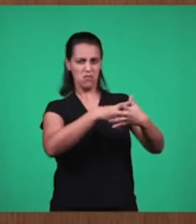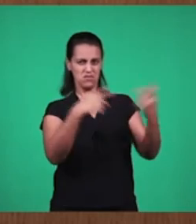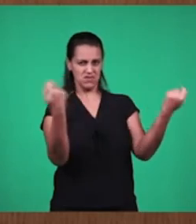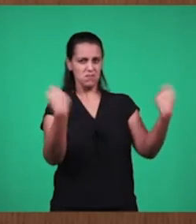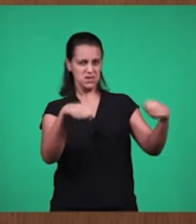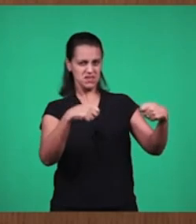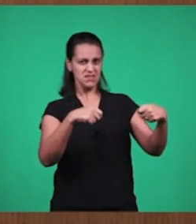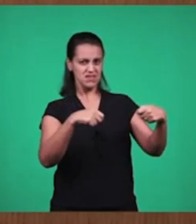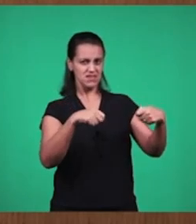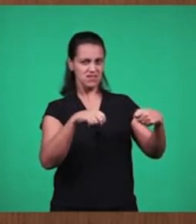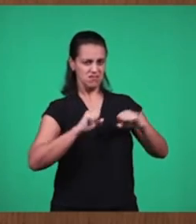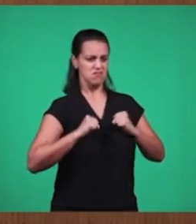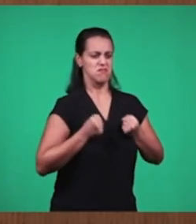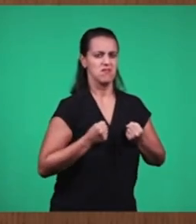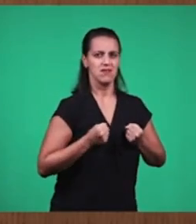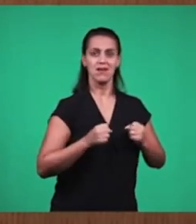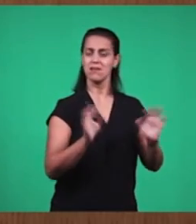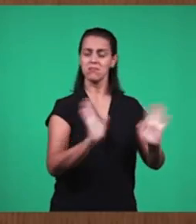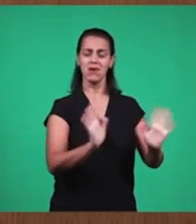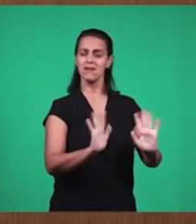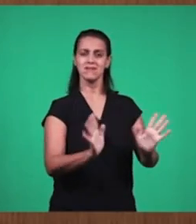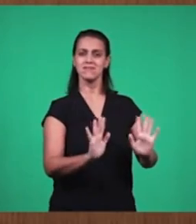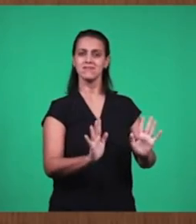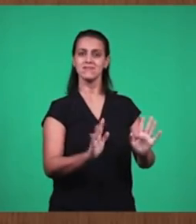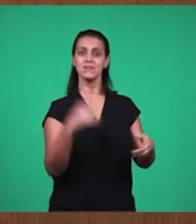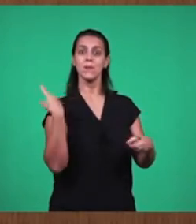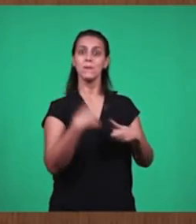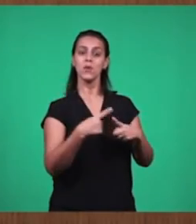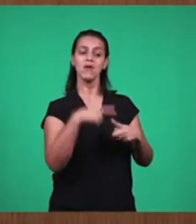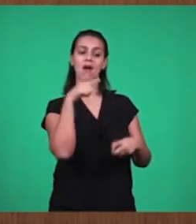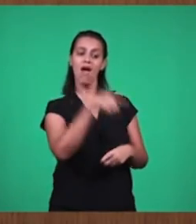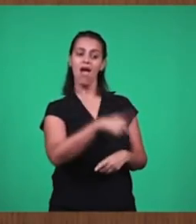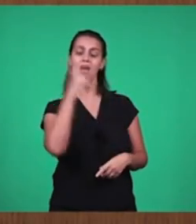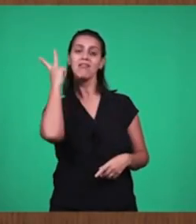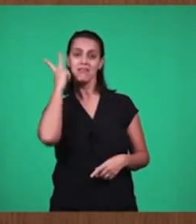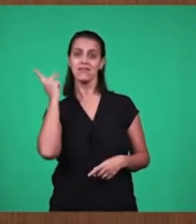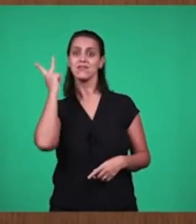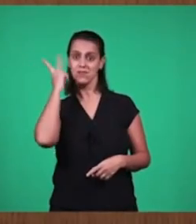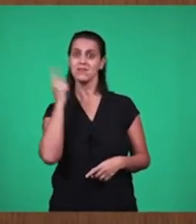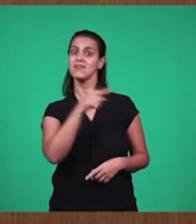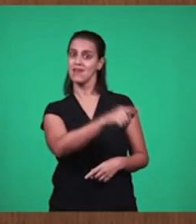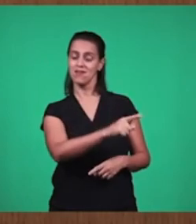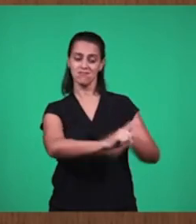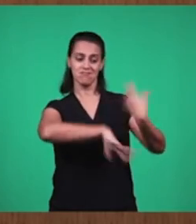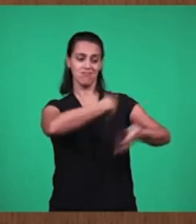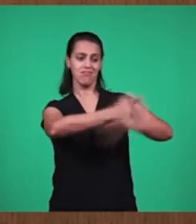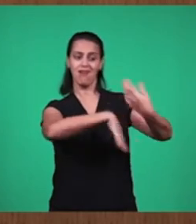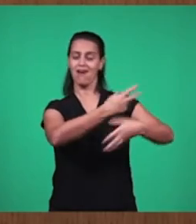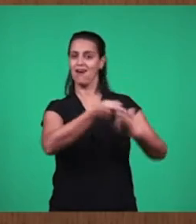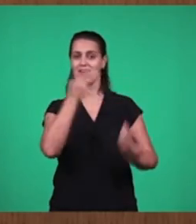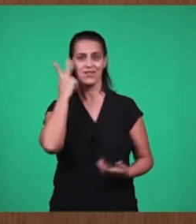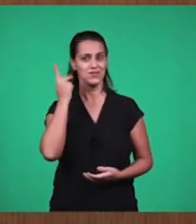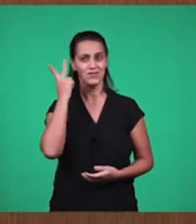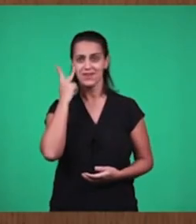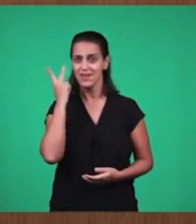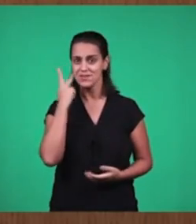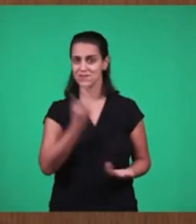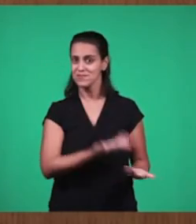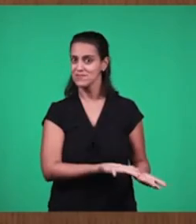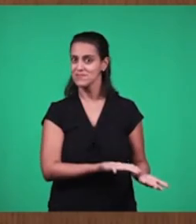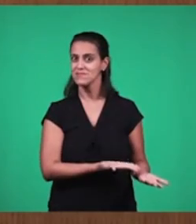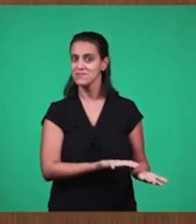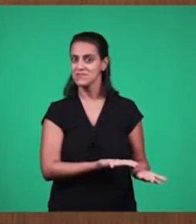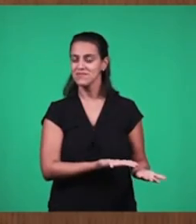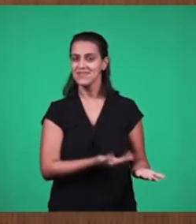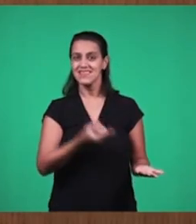No. ¿Por qué? Porque el desorden del sistema es espontáneo. Y cuanto